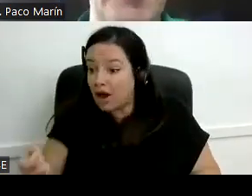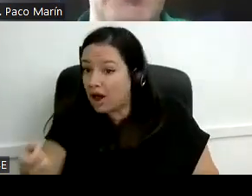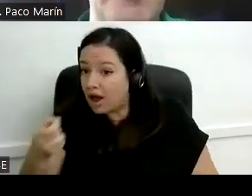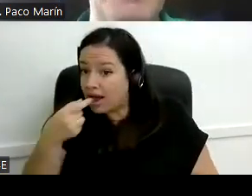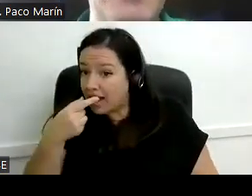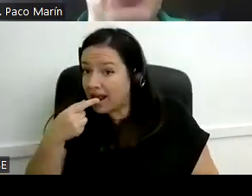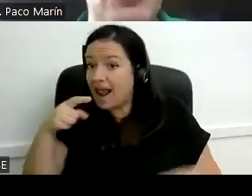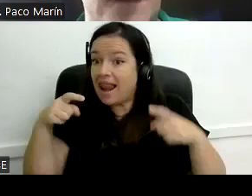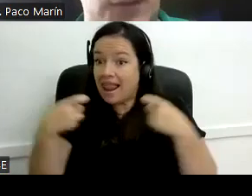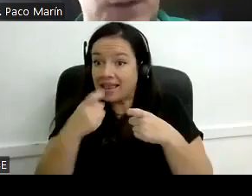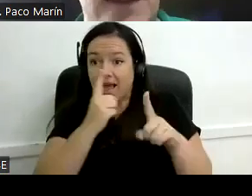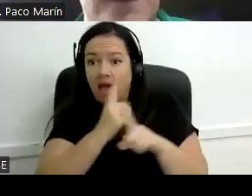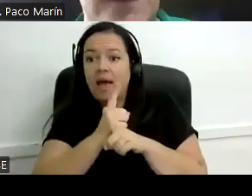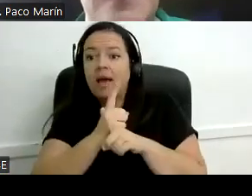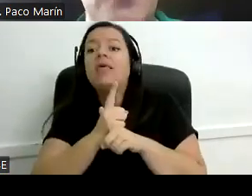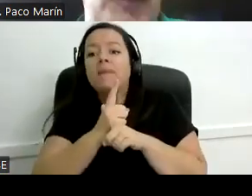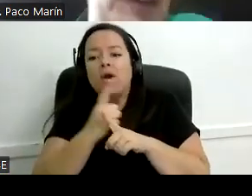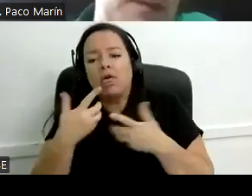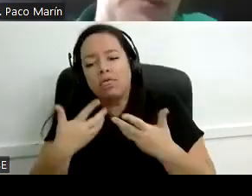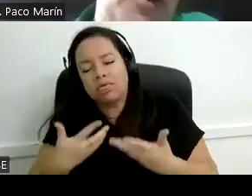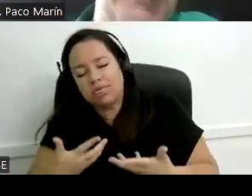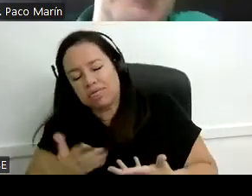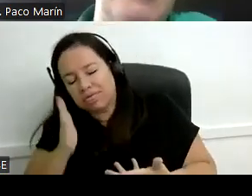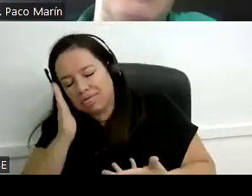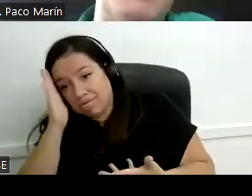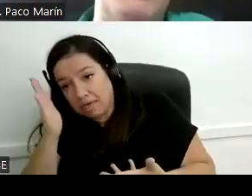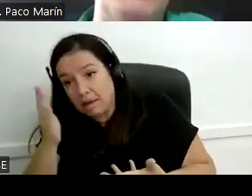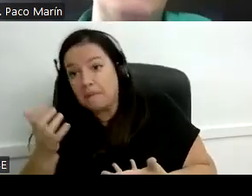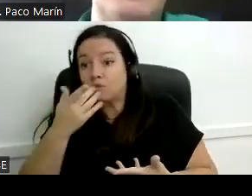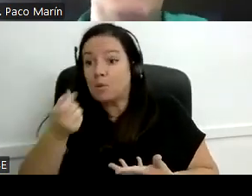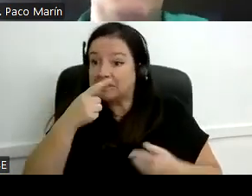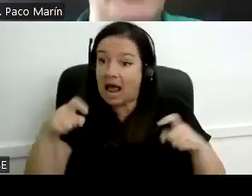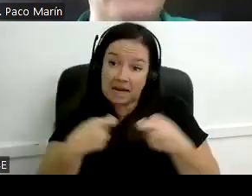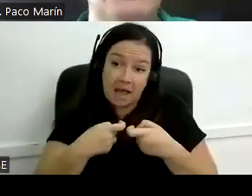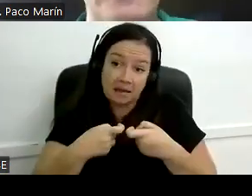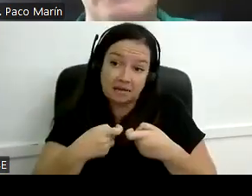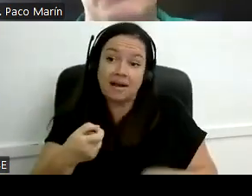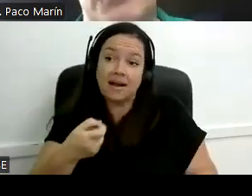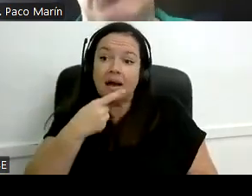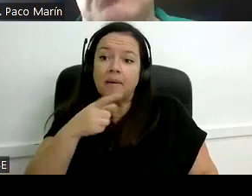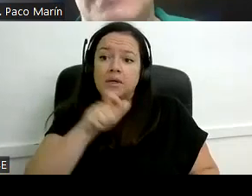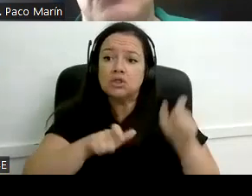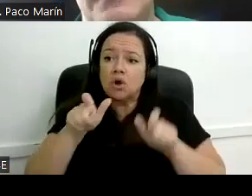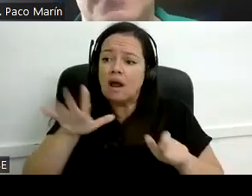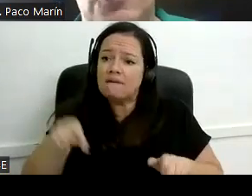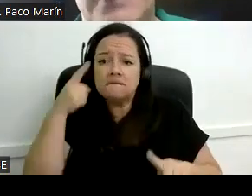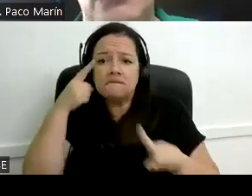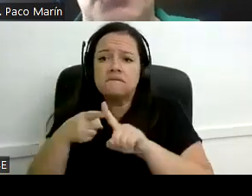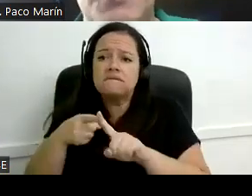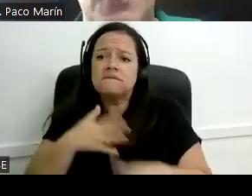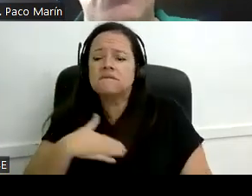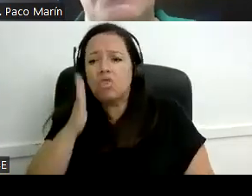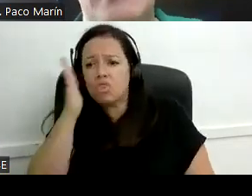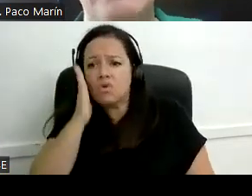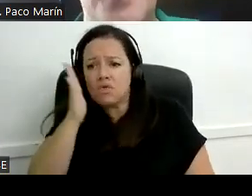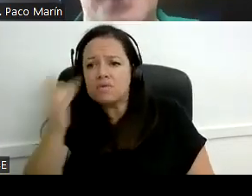secundarios que tiene un antihistamínico es que da somnolencia. Entonces, siempre se puede utilizar el antihistamínico buscando el efecto secundario, es decir, consiguiendo